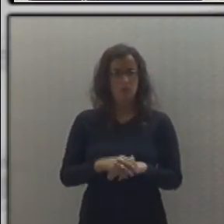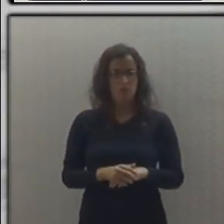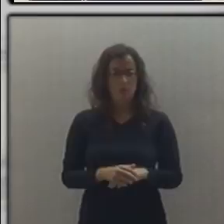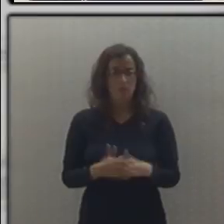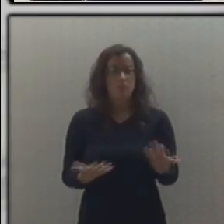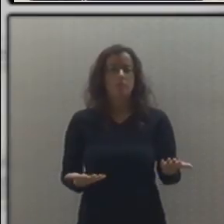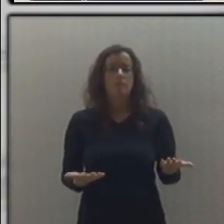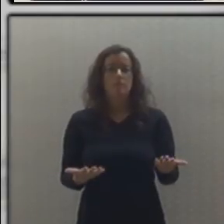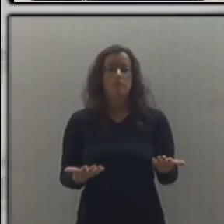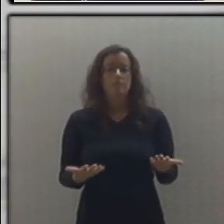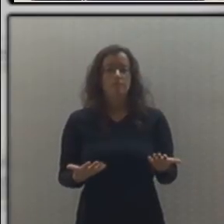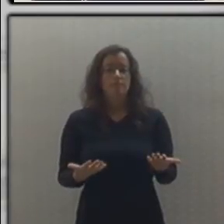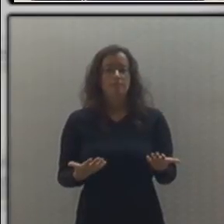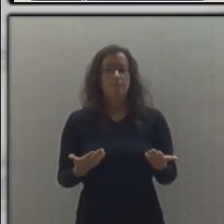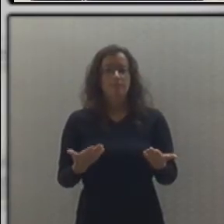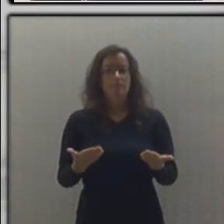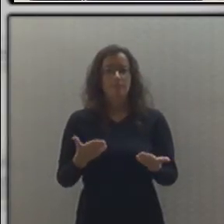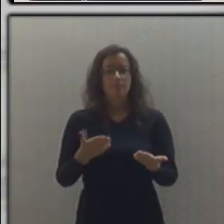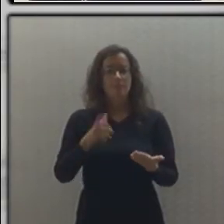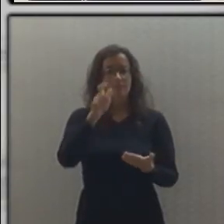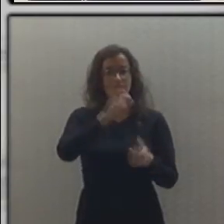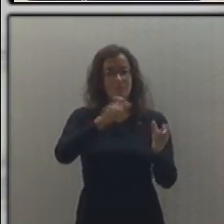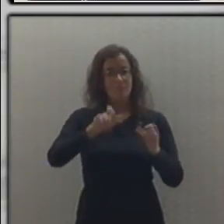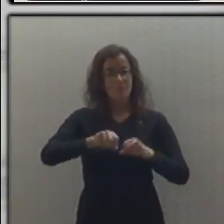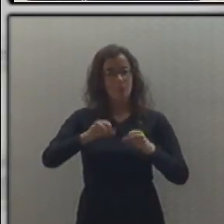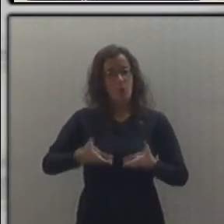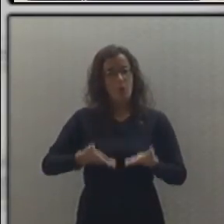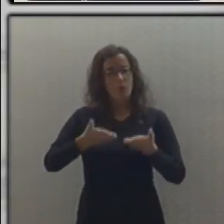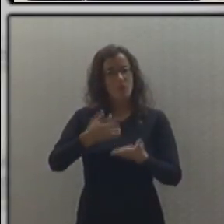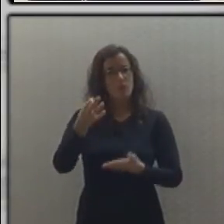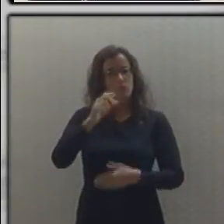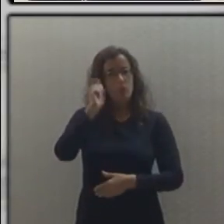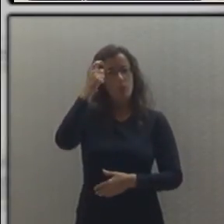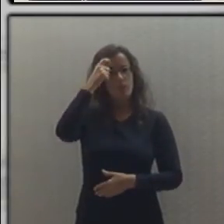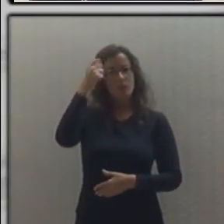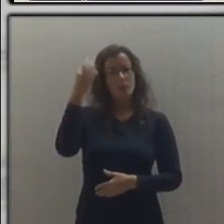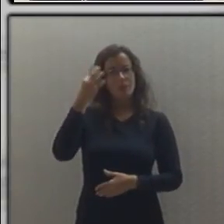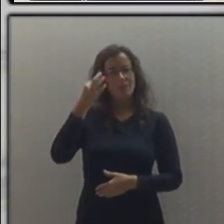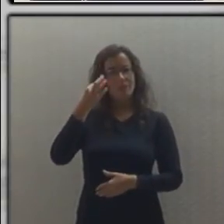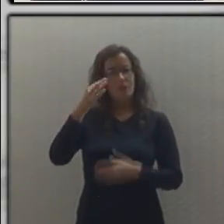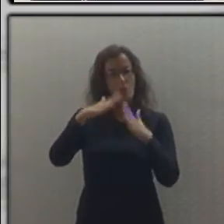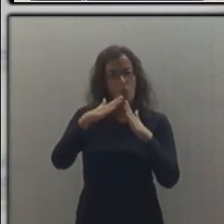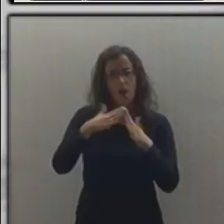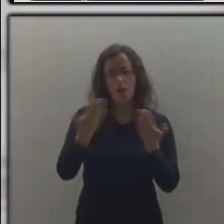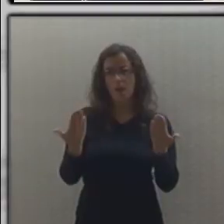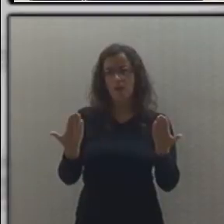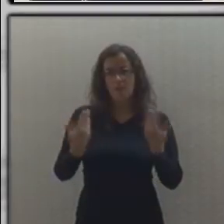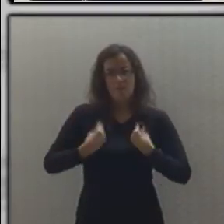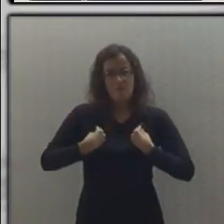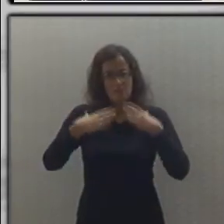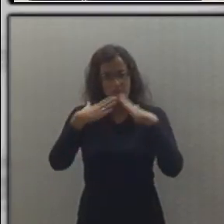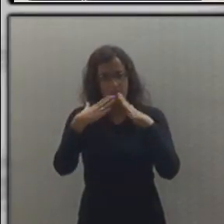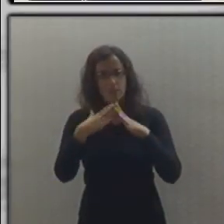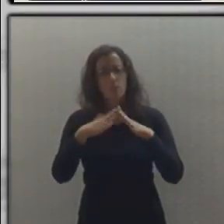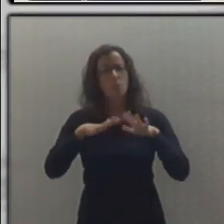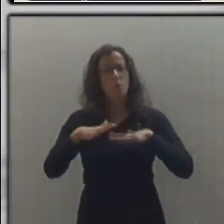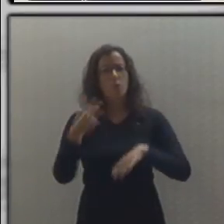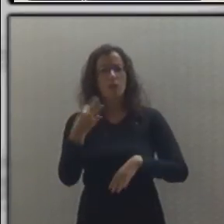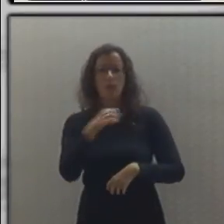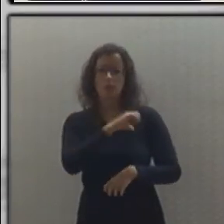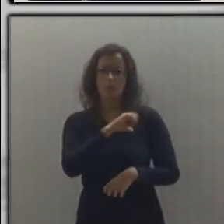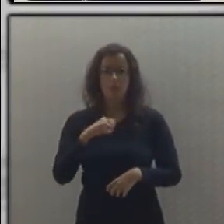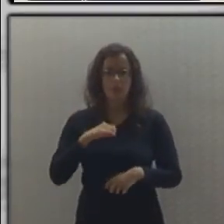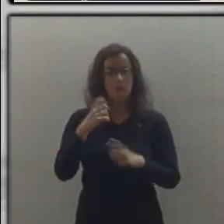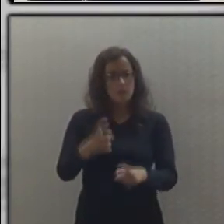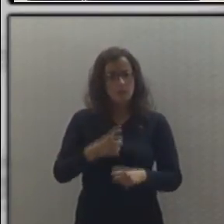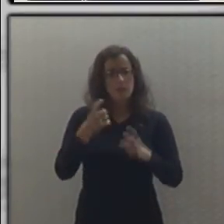Por supuesto, ofrecen a los residentes un concepto de hogar, de vivienda. Promueven la independencia, intentan